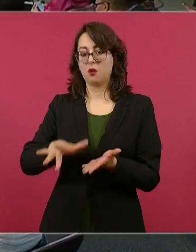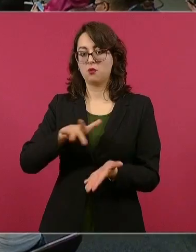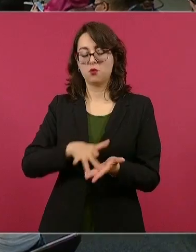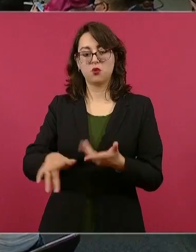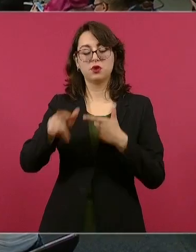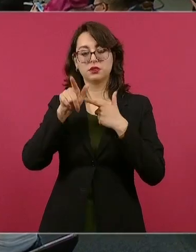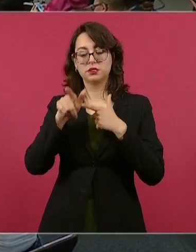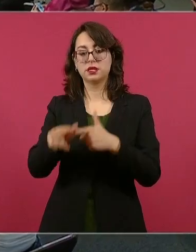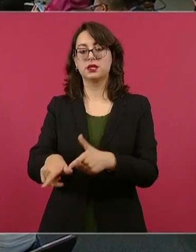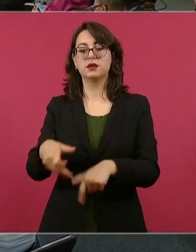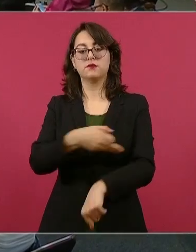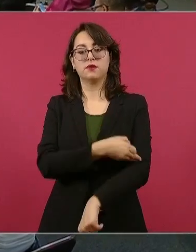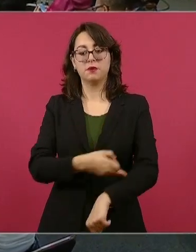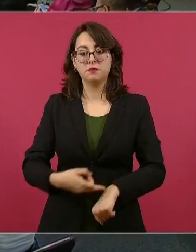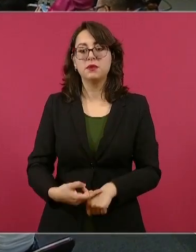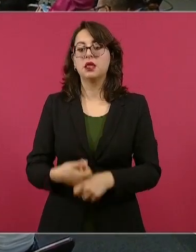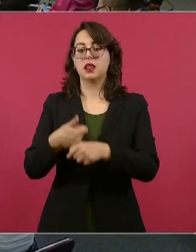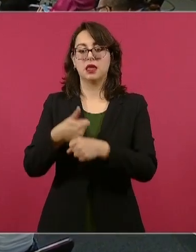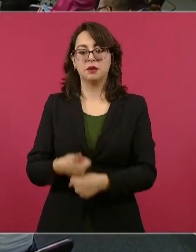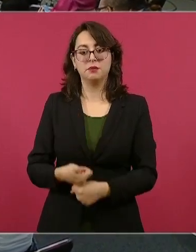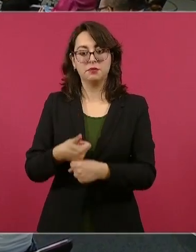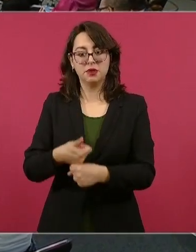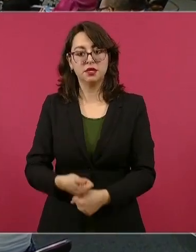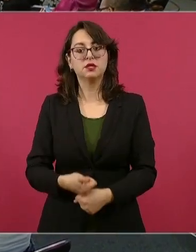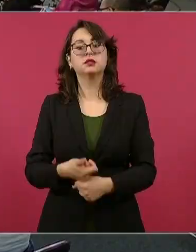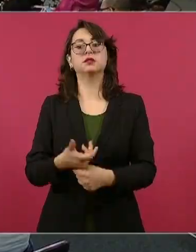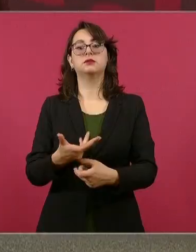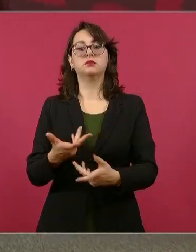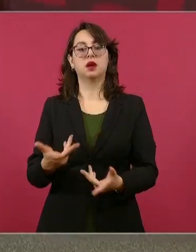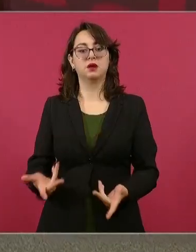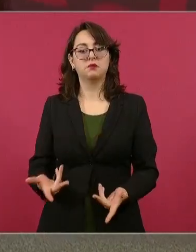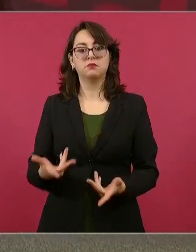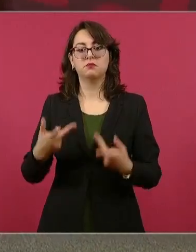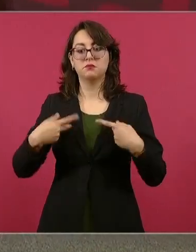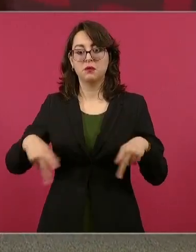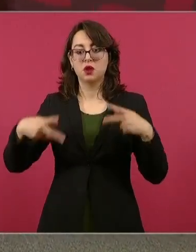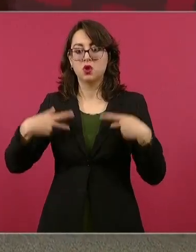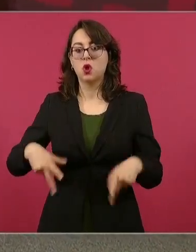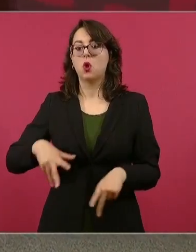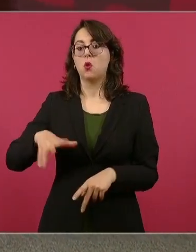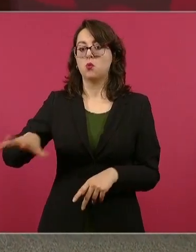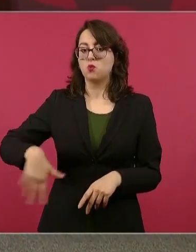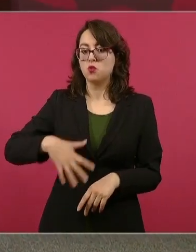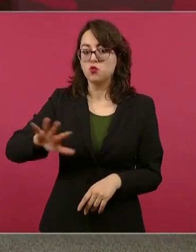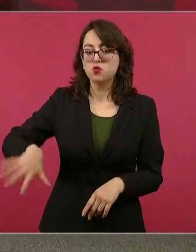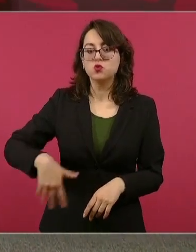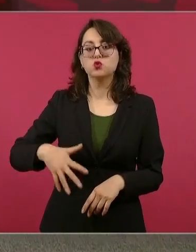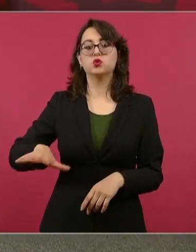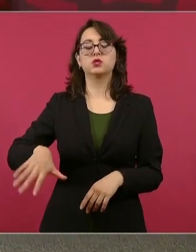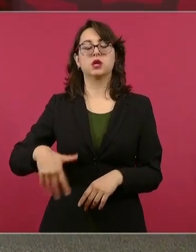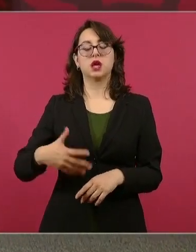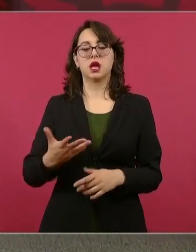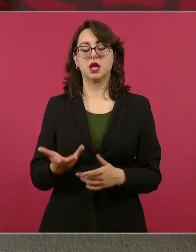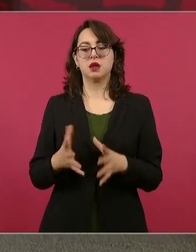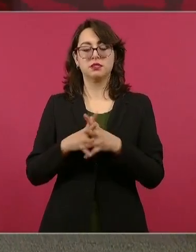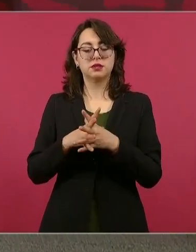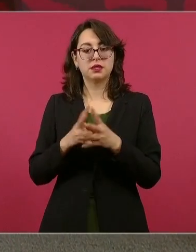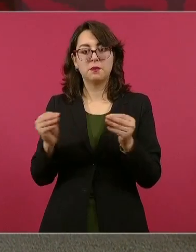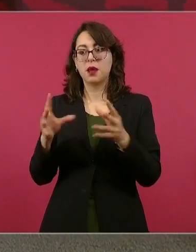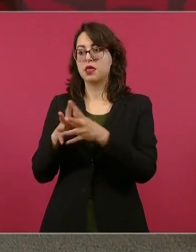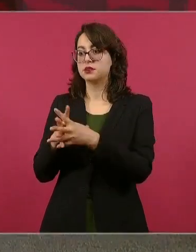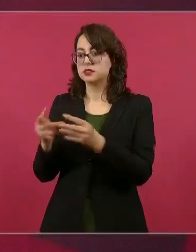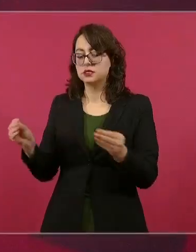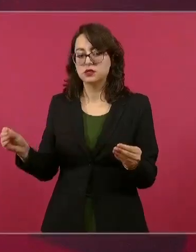a familiares de víctimas, a quienes están buscando a sus familiares